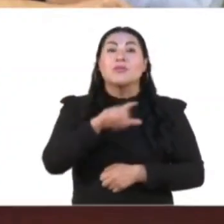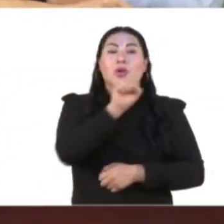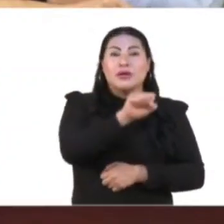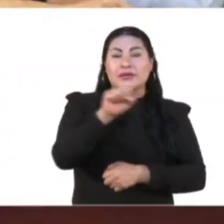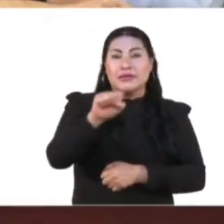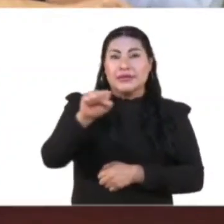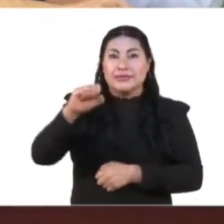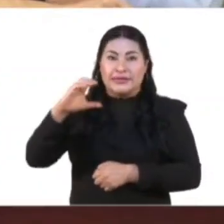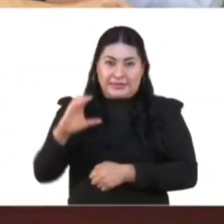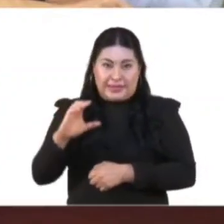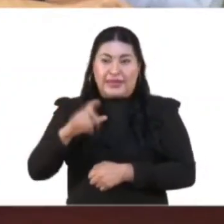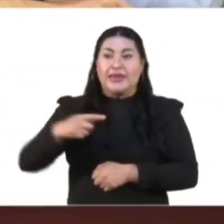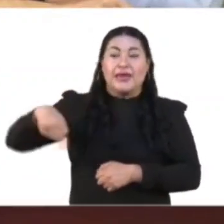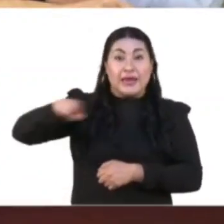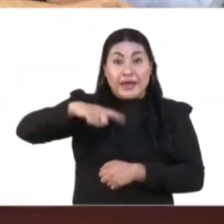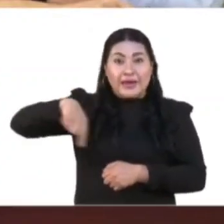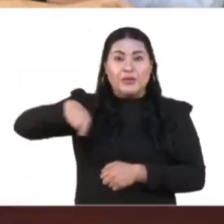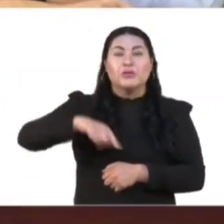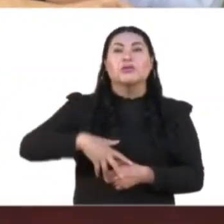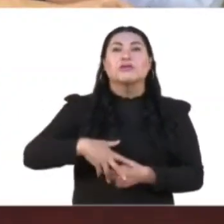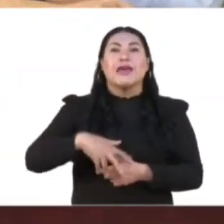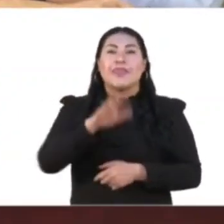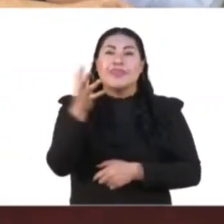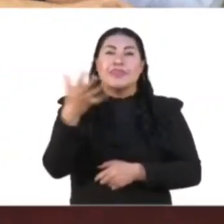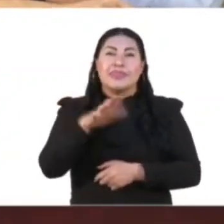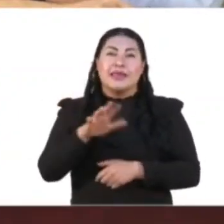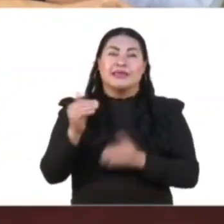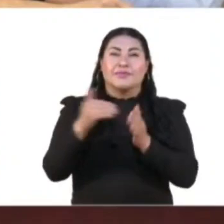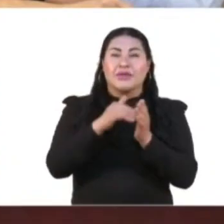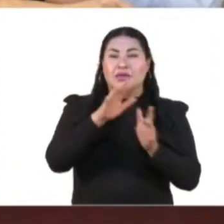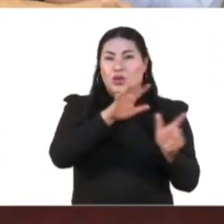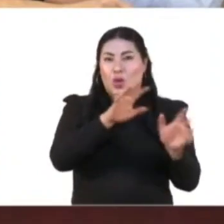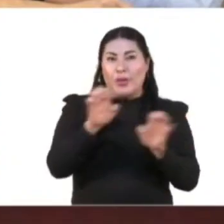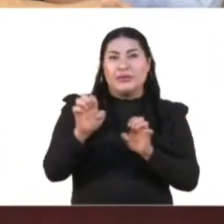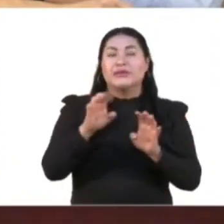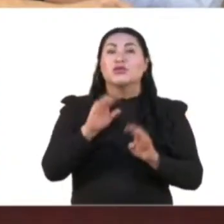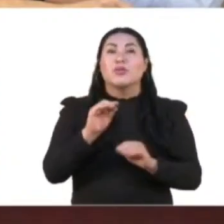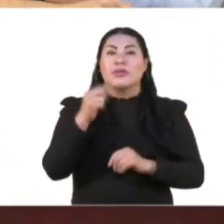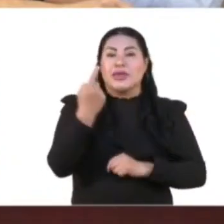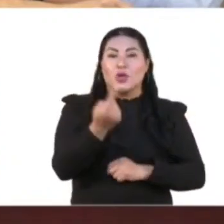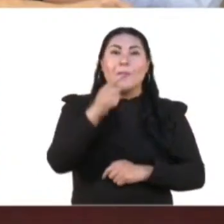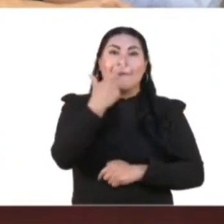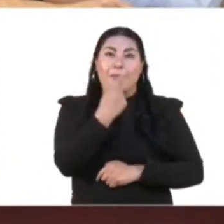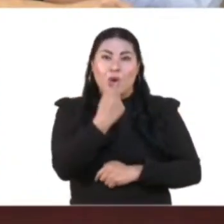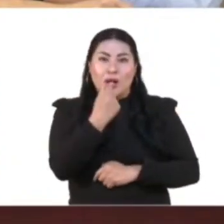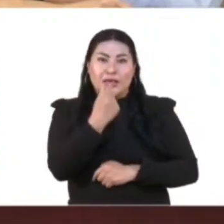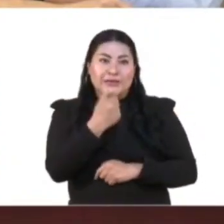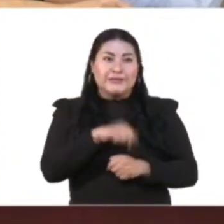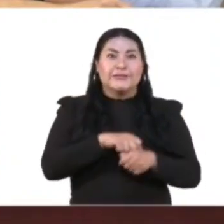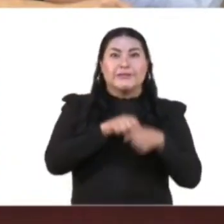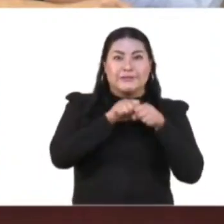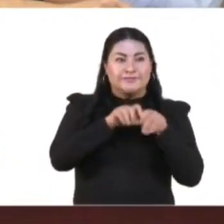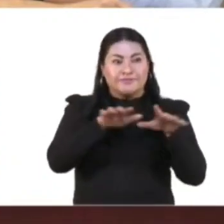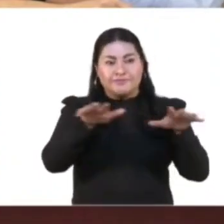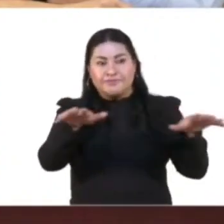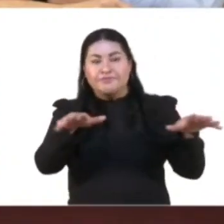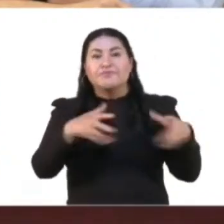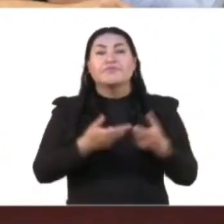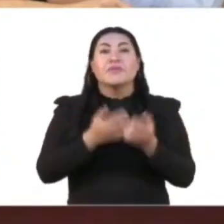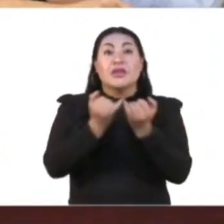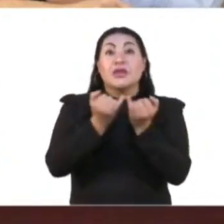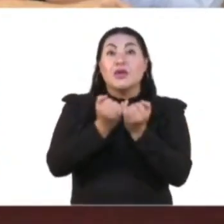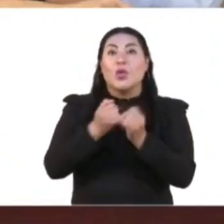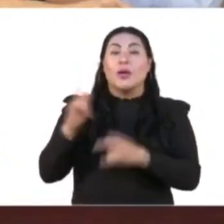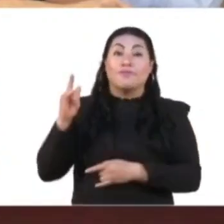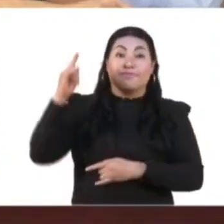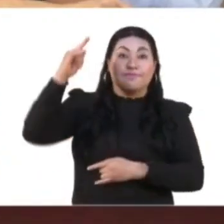Ciudadana realizó un despliegue de 10,991 elementos y